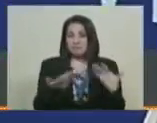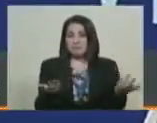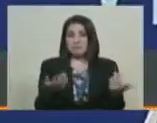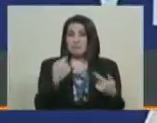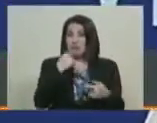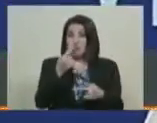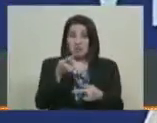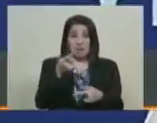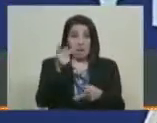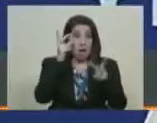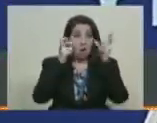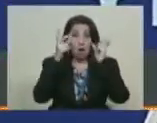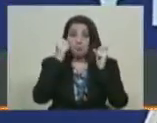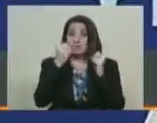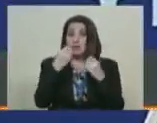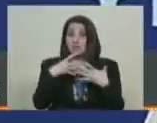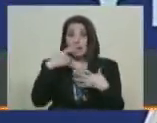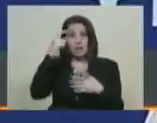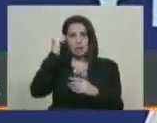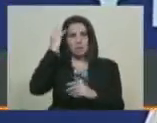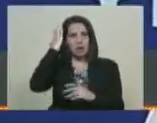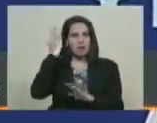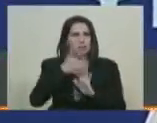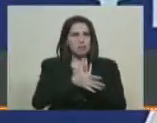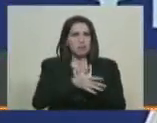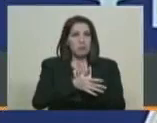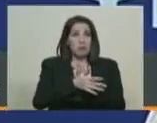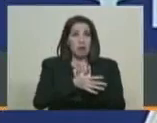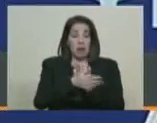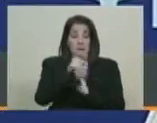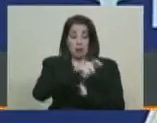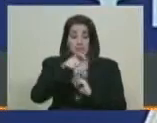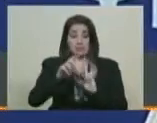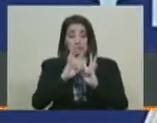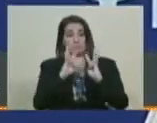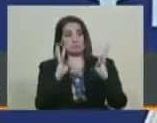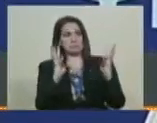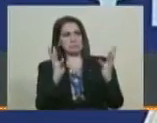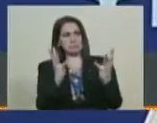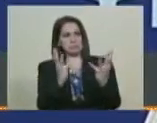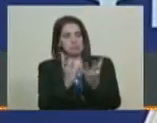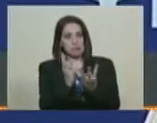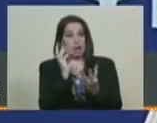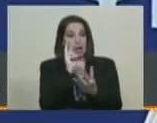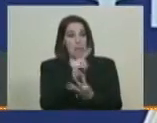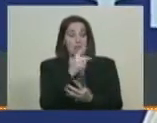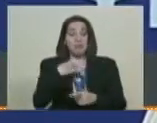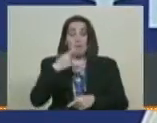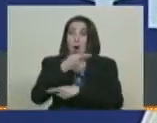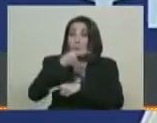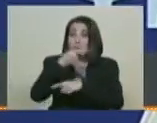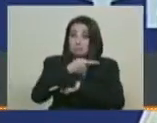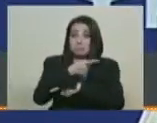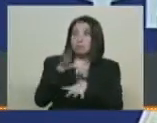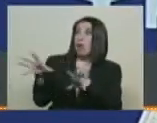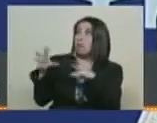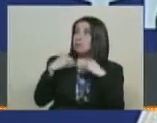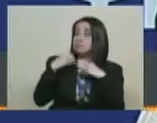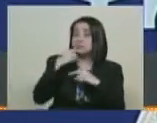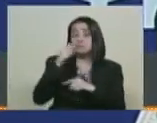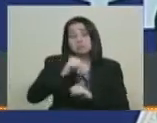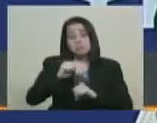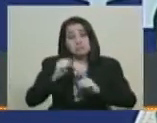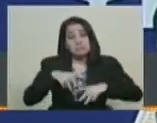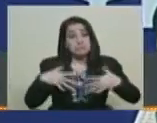dije. Escucha bien, Ramos Alup. Los patricios te rodearon. Tuviste que obedecer las órdenes de los